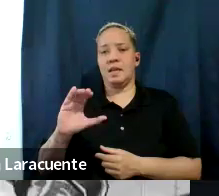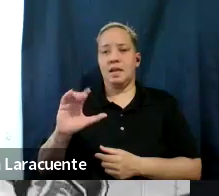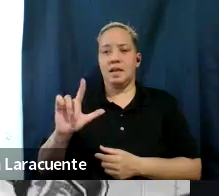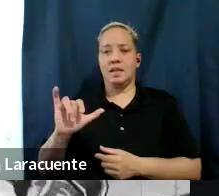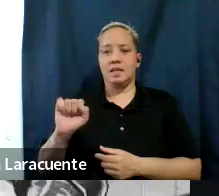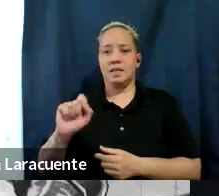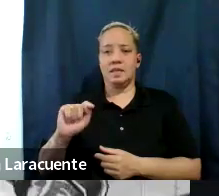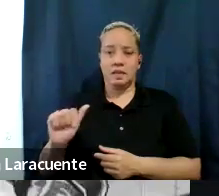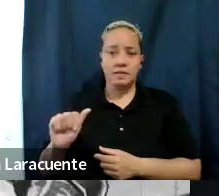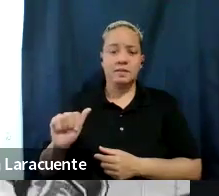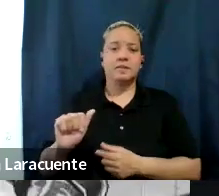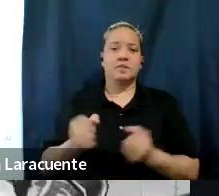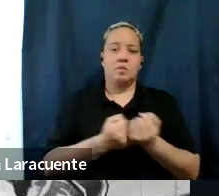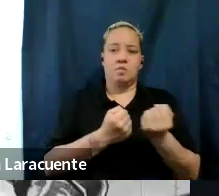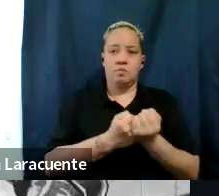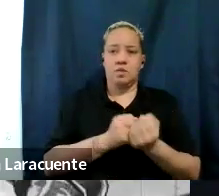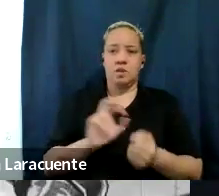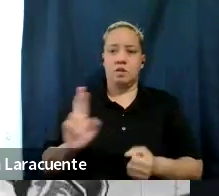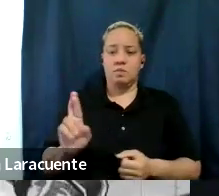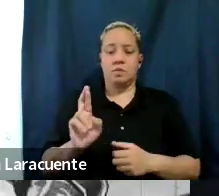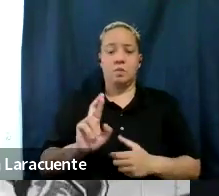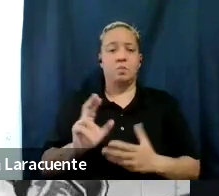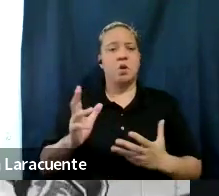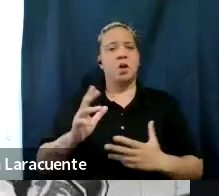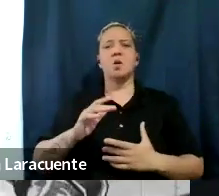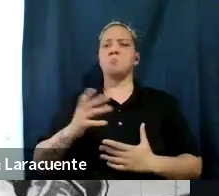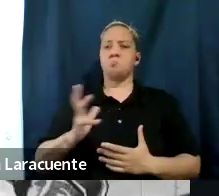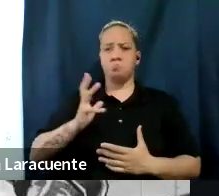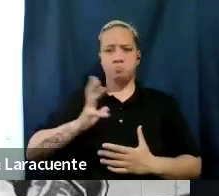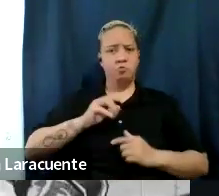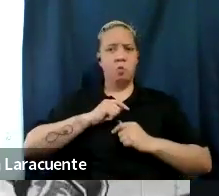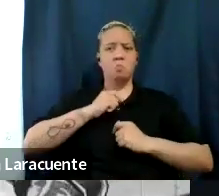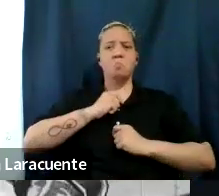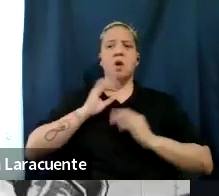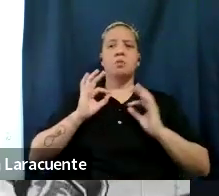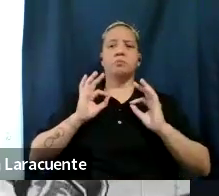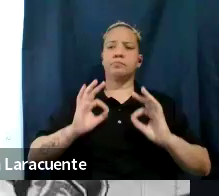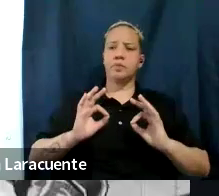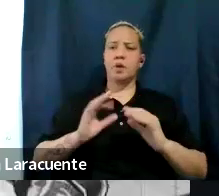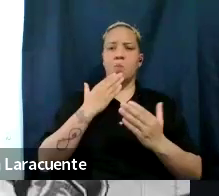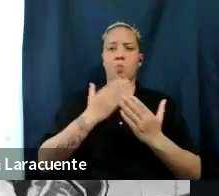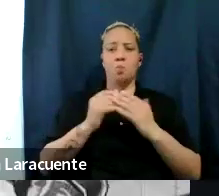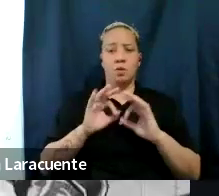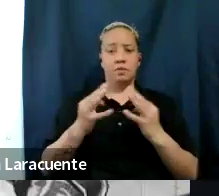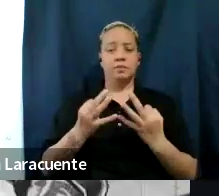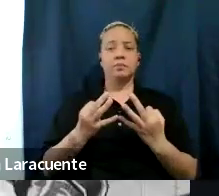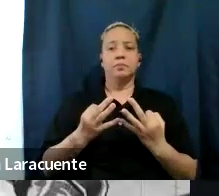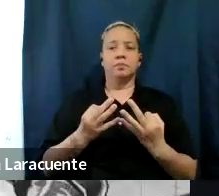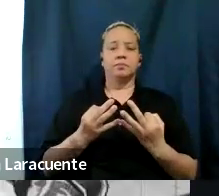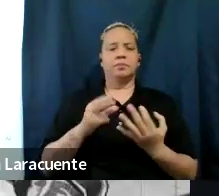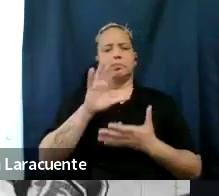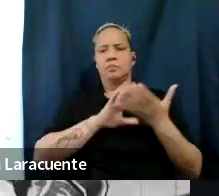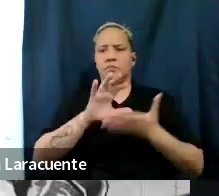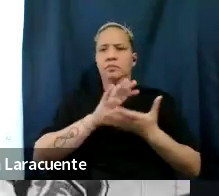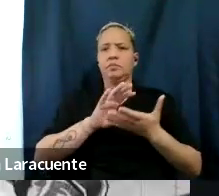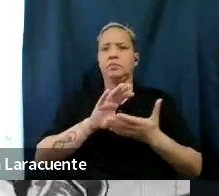ejemplo, como él era un intelectual, iba bien vestido y bueno, en fin, y era de buena familia, pues lo confundieron con un